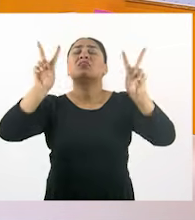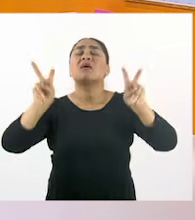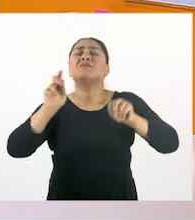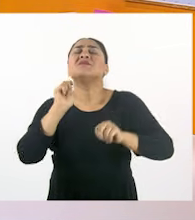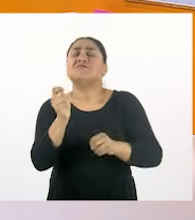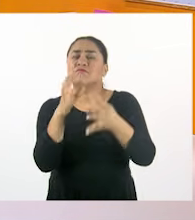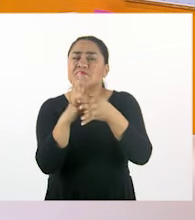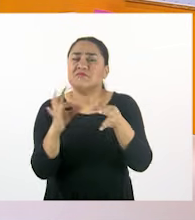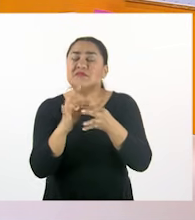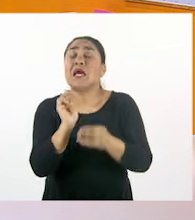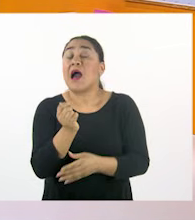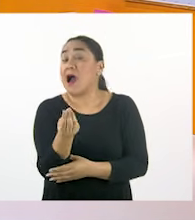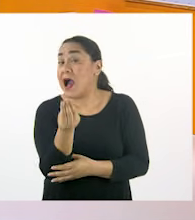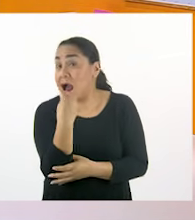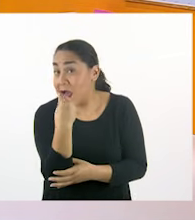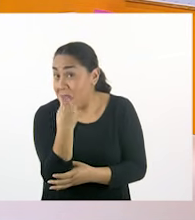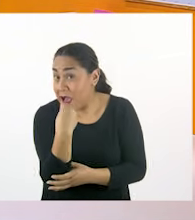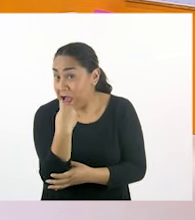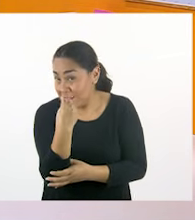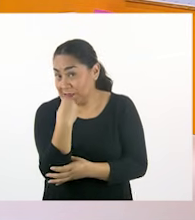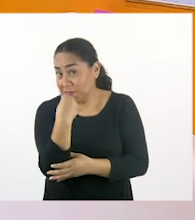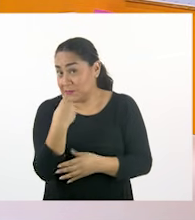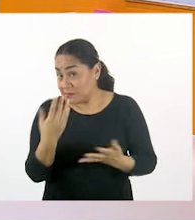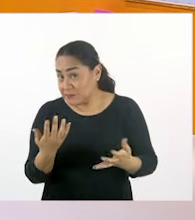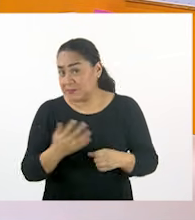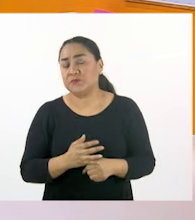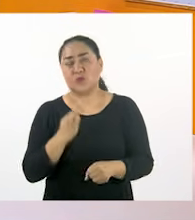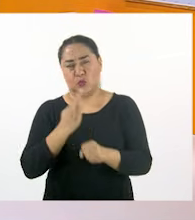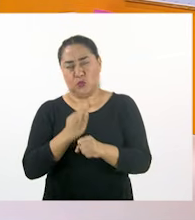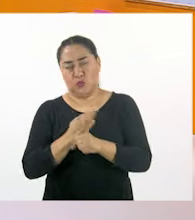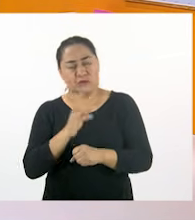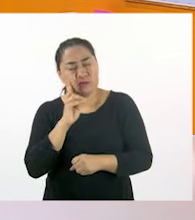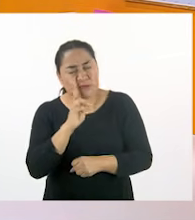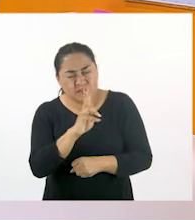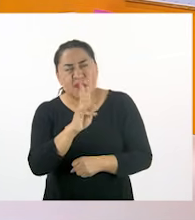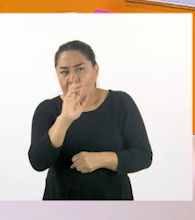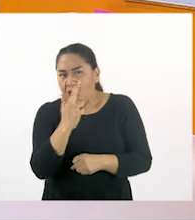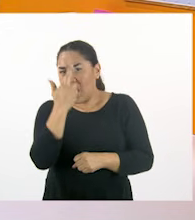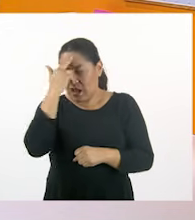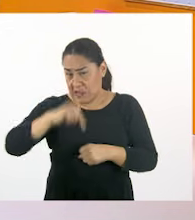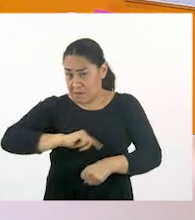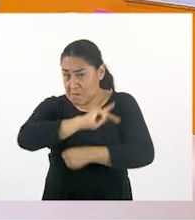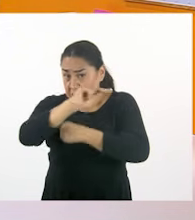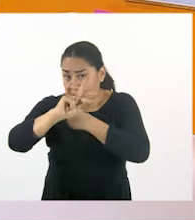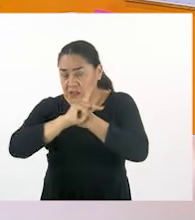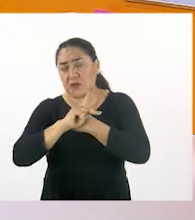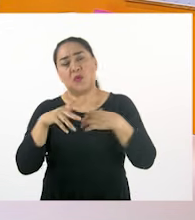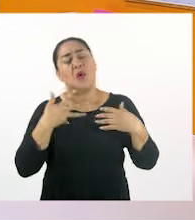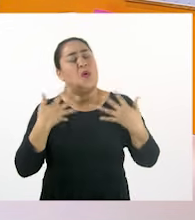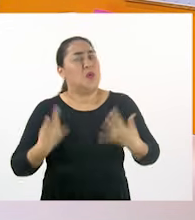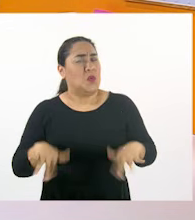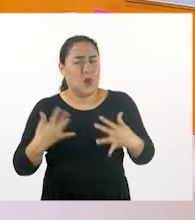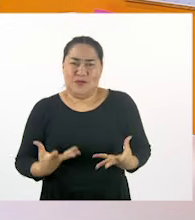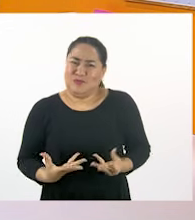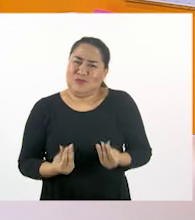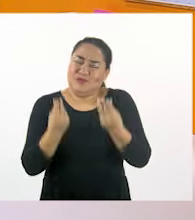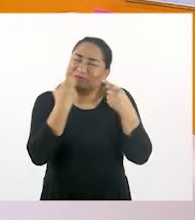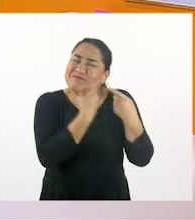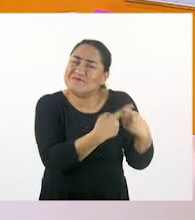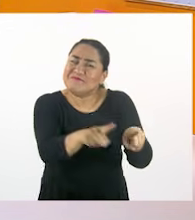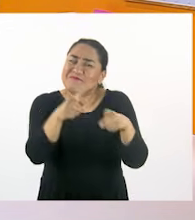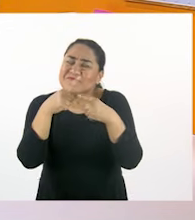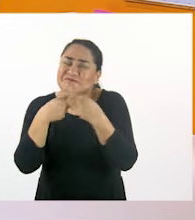acerca de la alimentación. Vamos a recordar que nuestro país está lleno de grandes riquezas